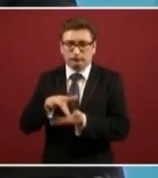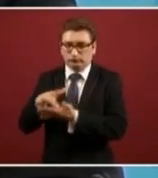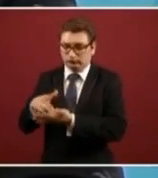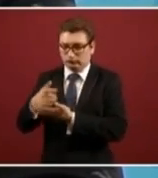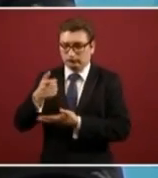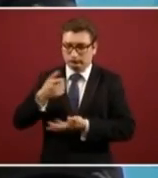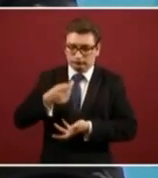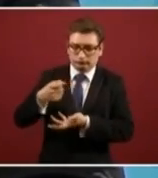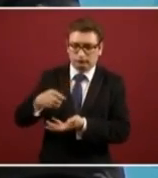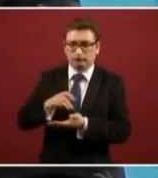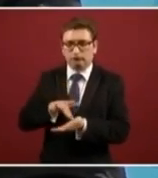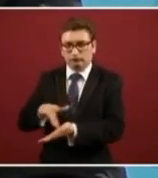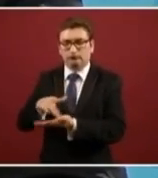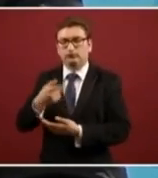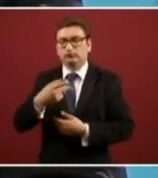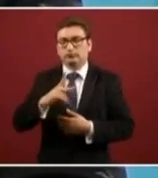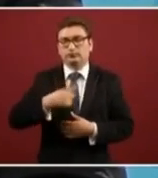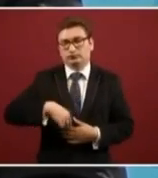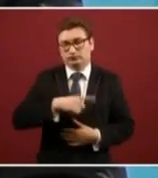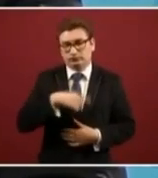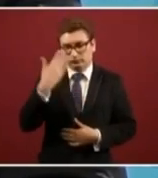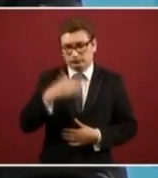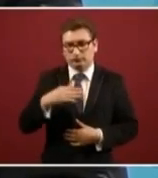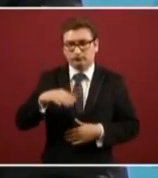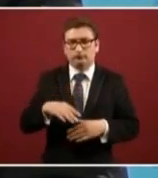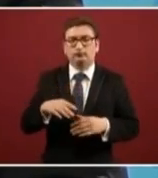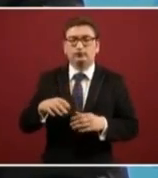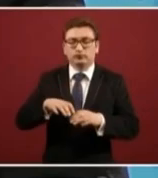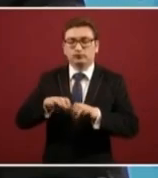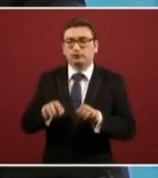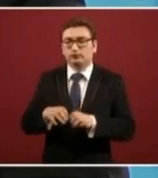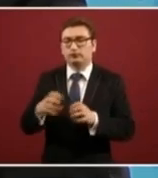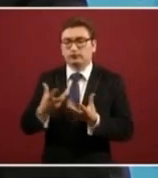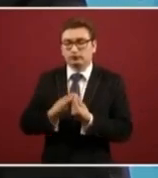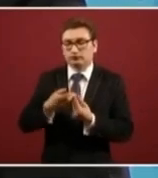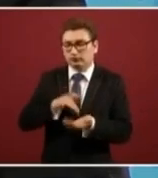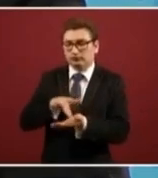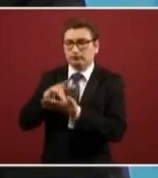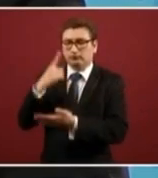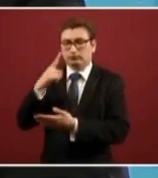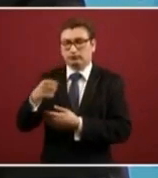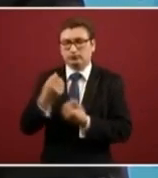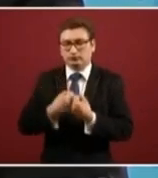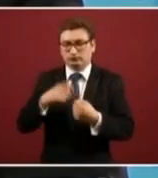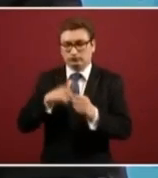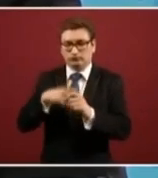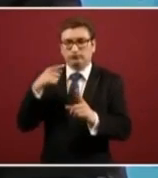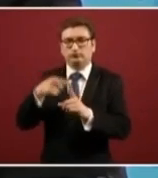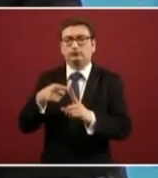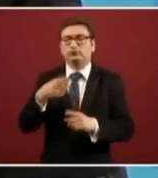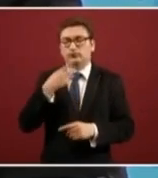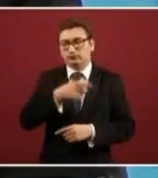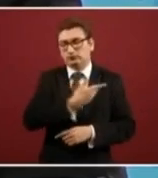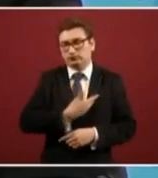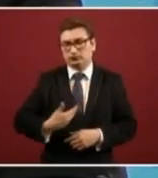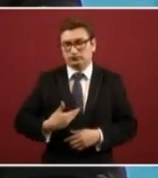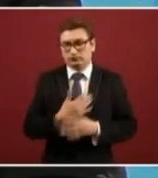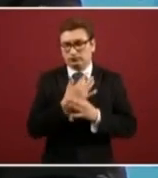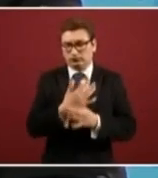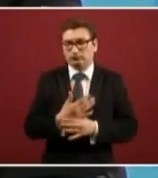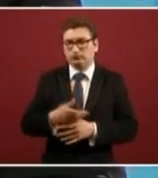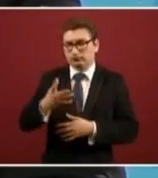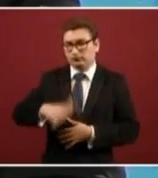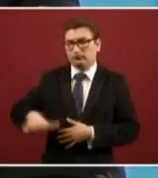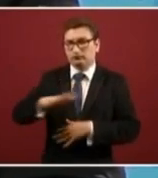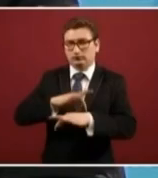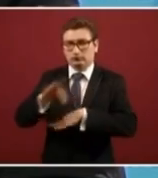pero también nos consideramos parte del apoyo al sector social. Y como nos dice el presidente, hay que apoyar especialmente a los que